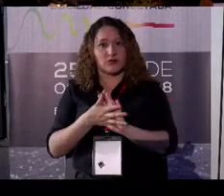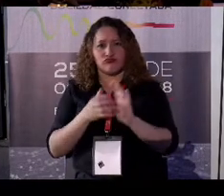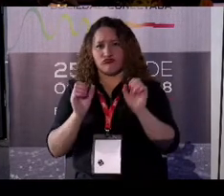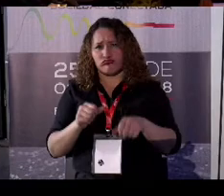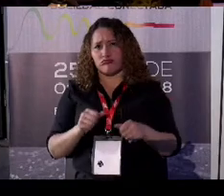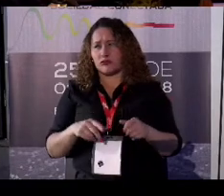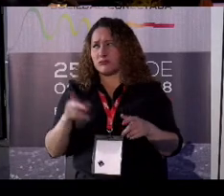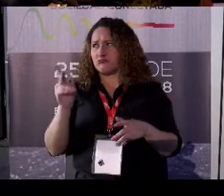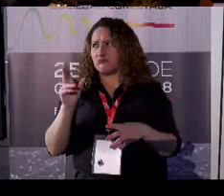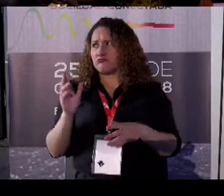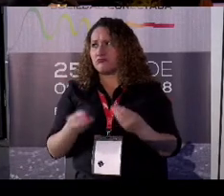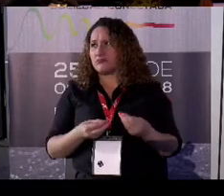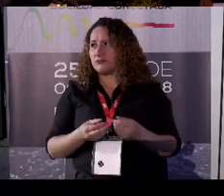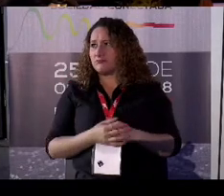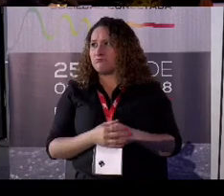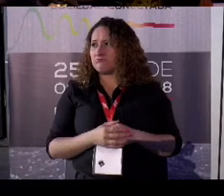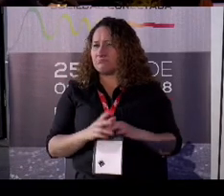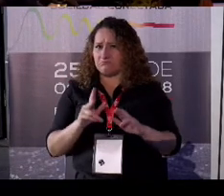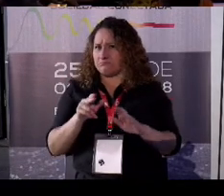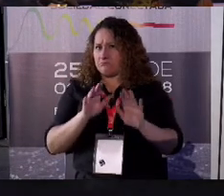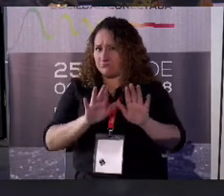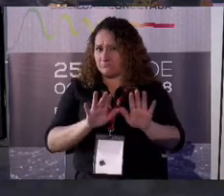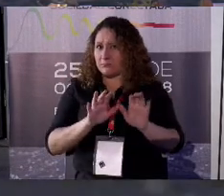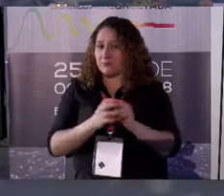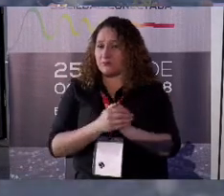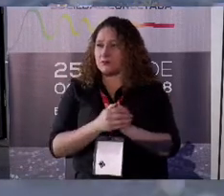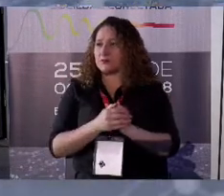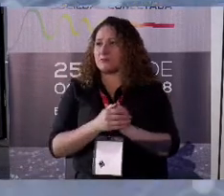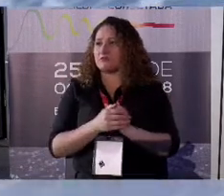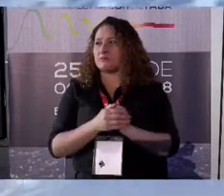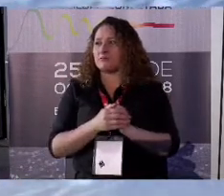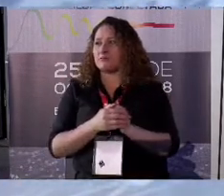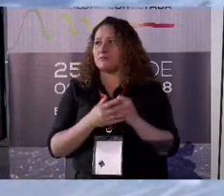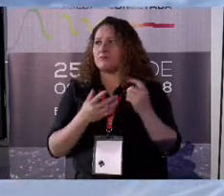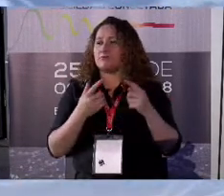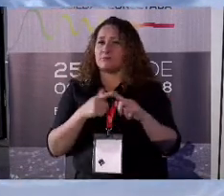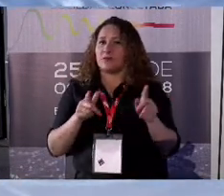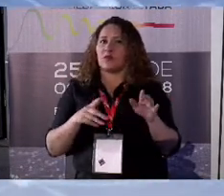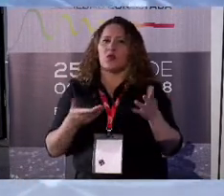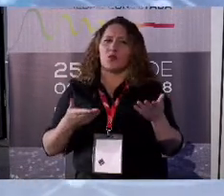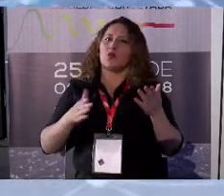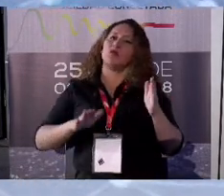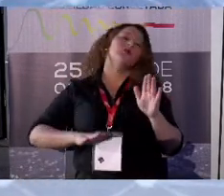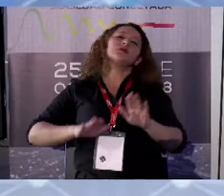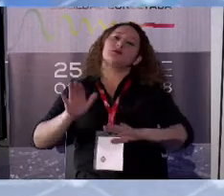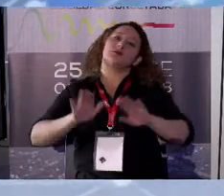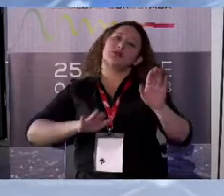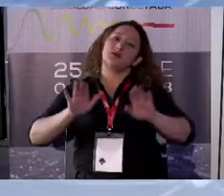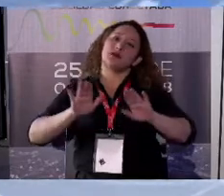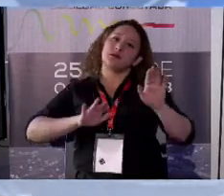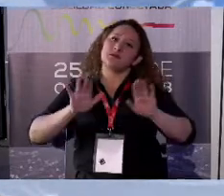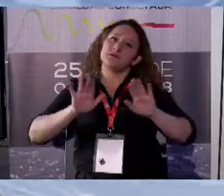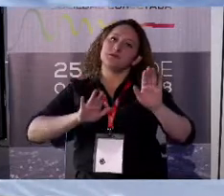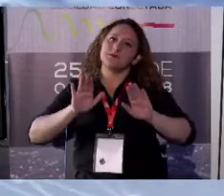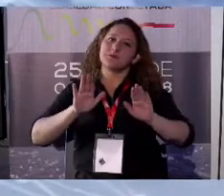eso. Dejémosla ahí, pero digamos que la subasta